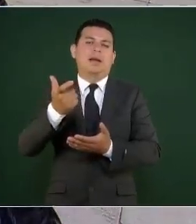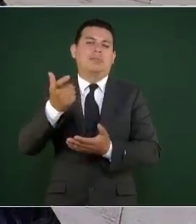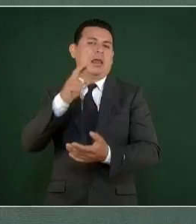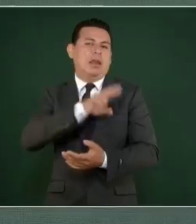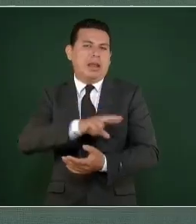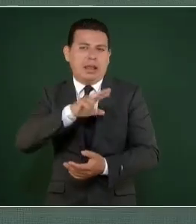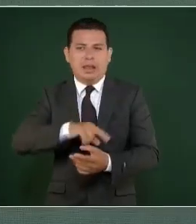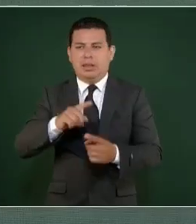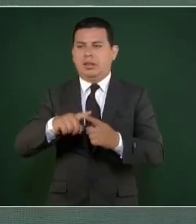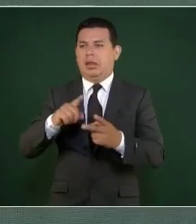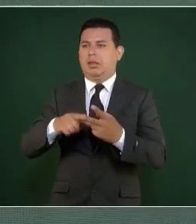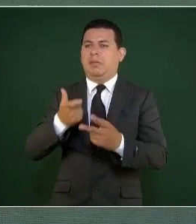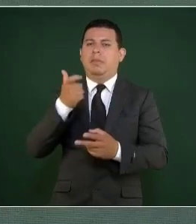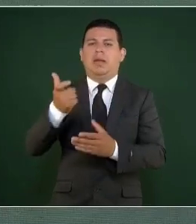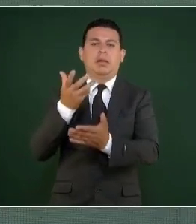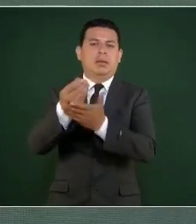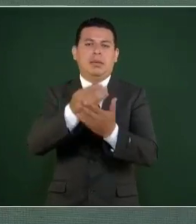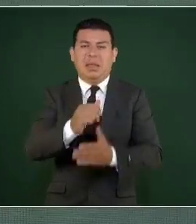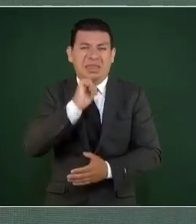nada.